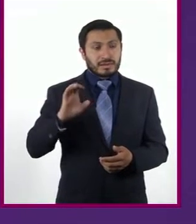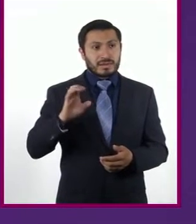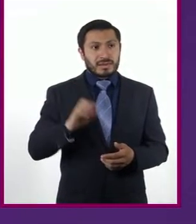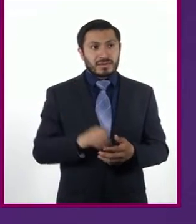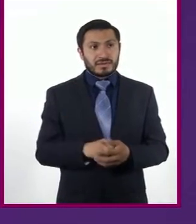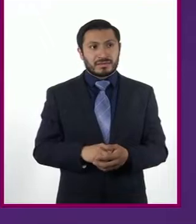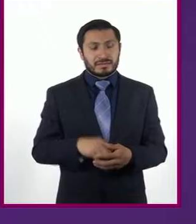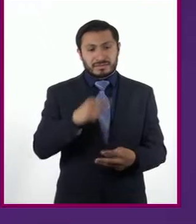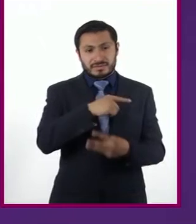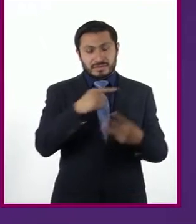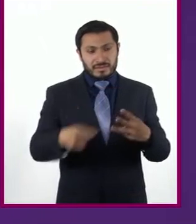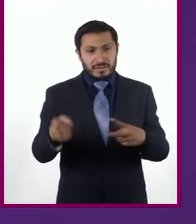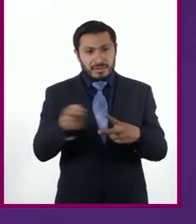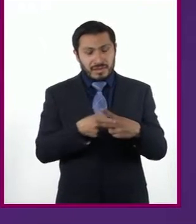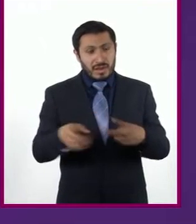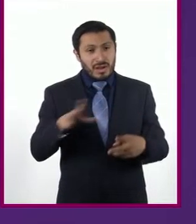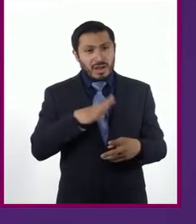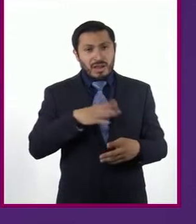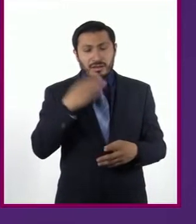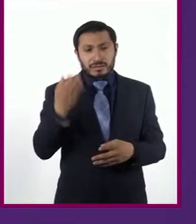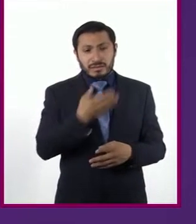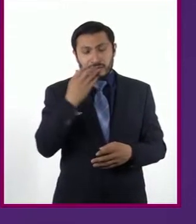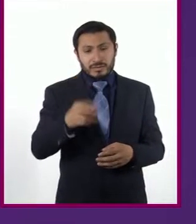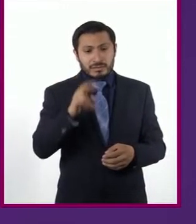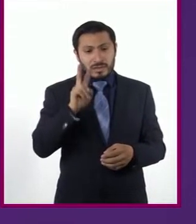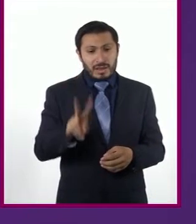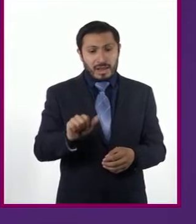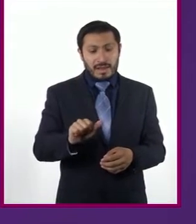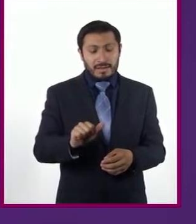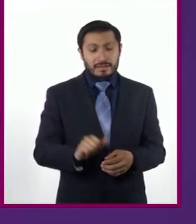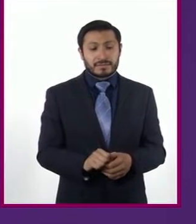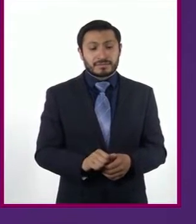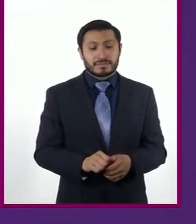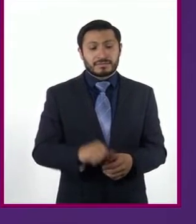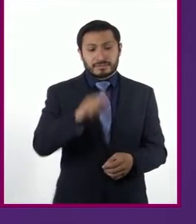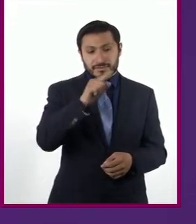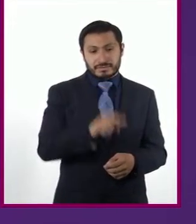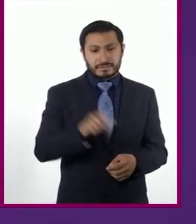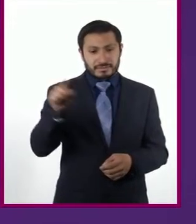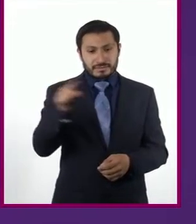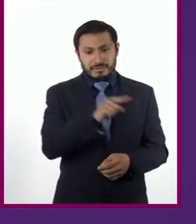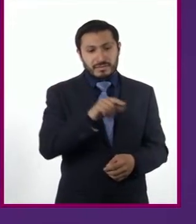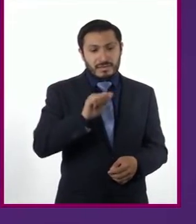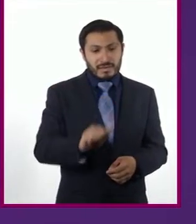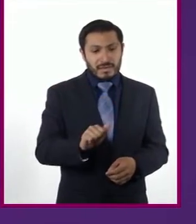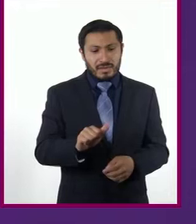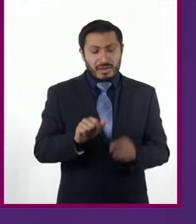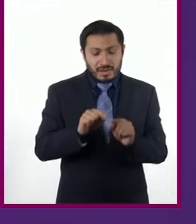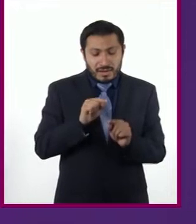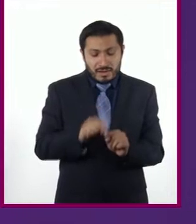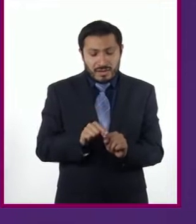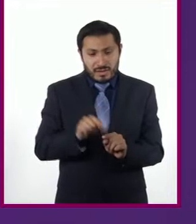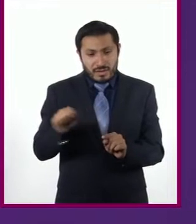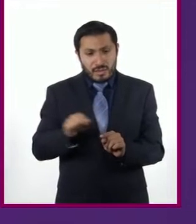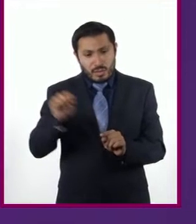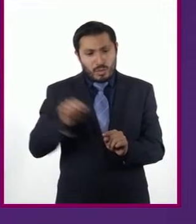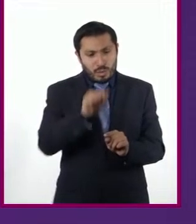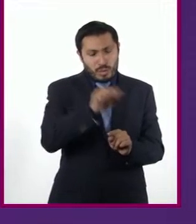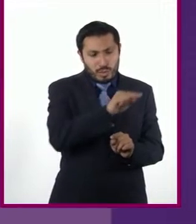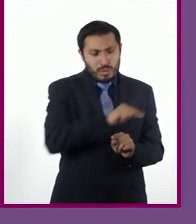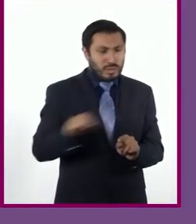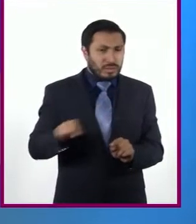Los tres ángulos tienen en común el vértice A y en los tres está la letra A escrita en medio de las tres